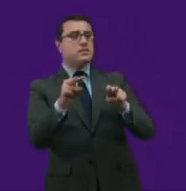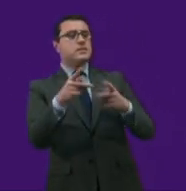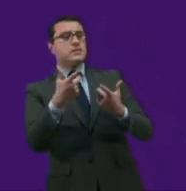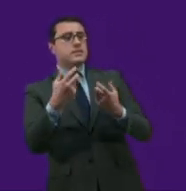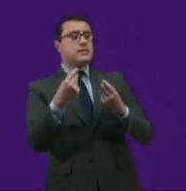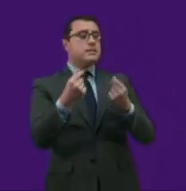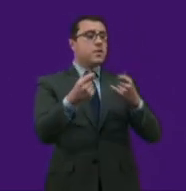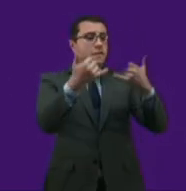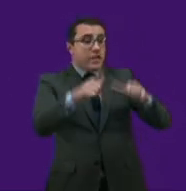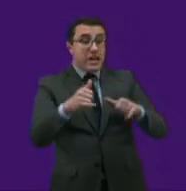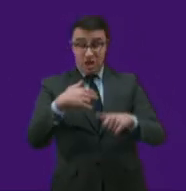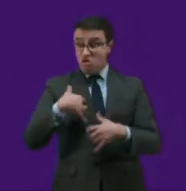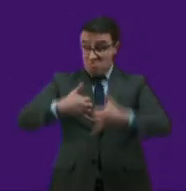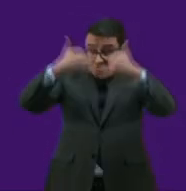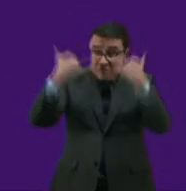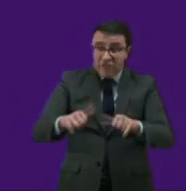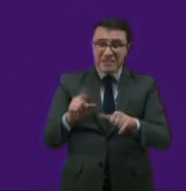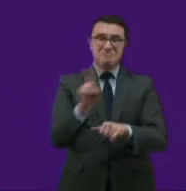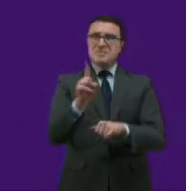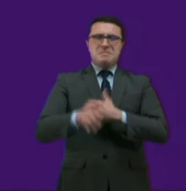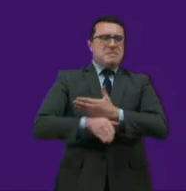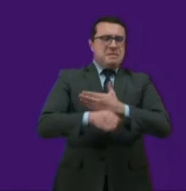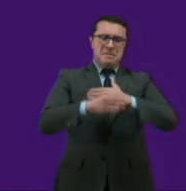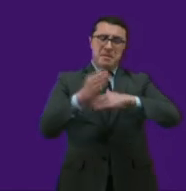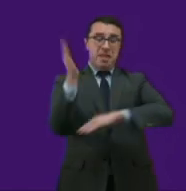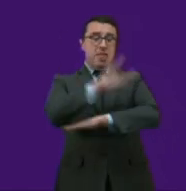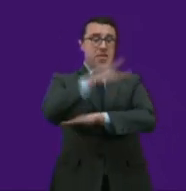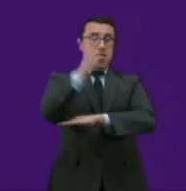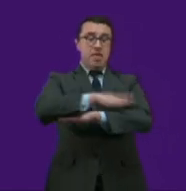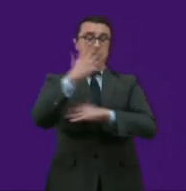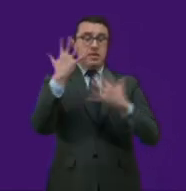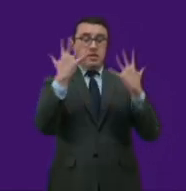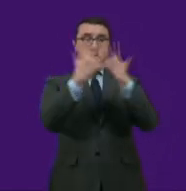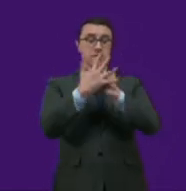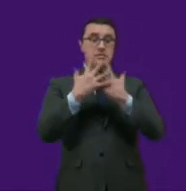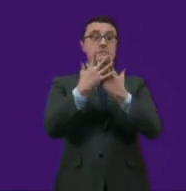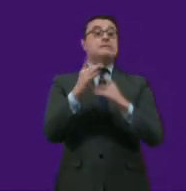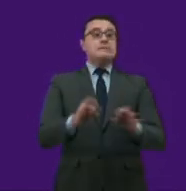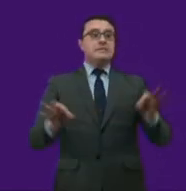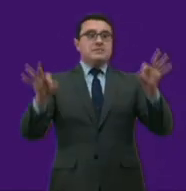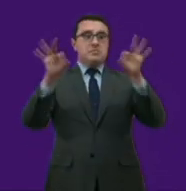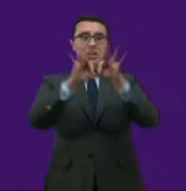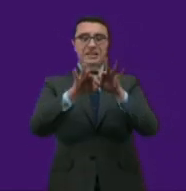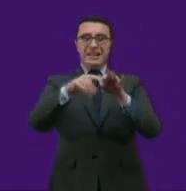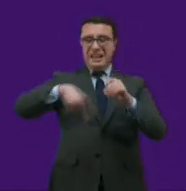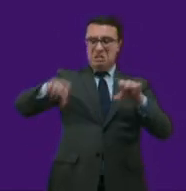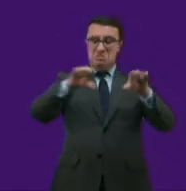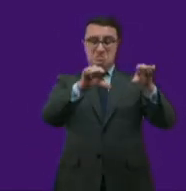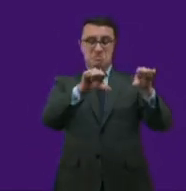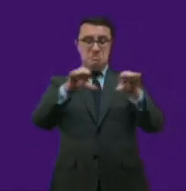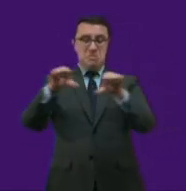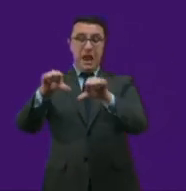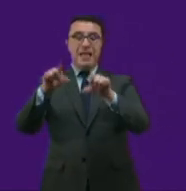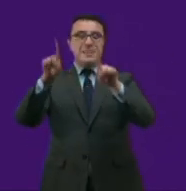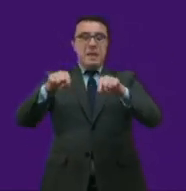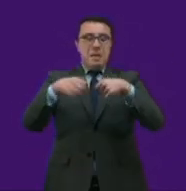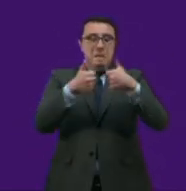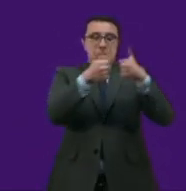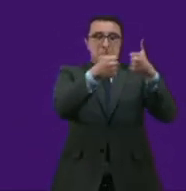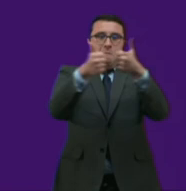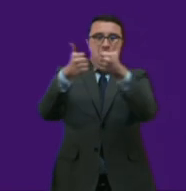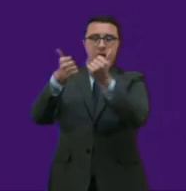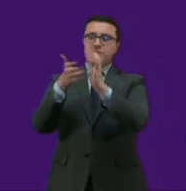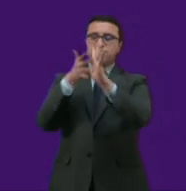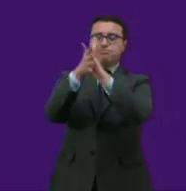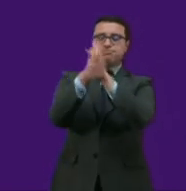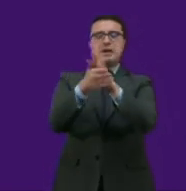uno nunca termina. Entonces, no solo que les toque lo malo, sino que tú también les esté contando las cosas buenas que pasan y los invite como a